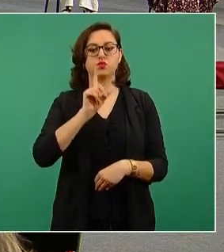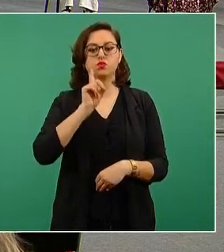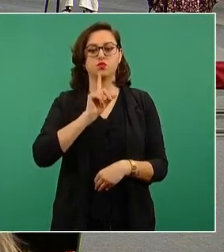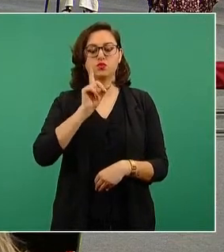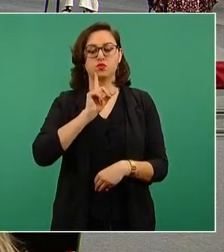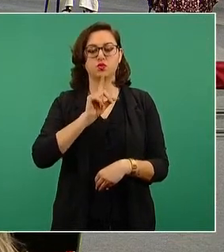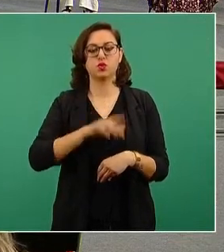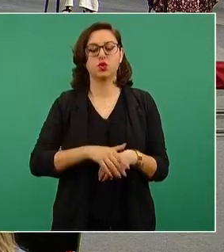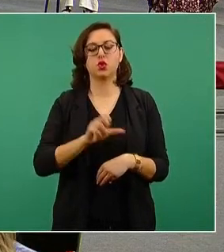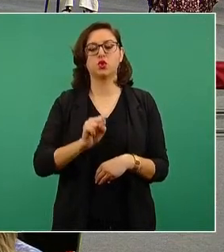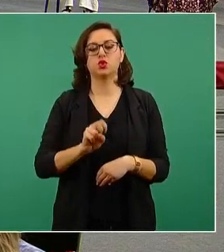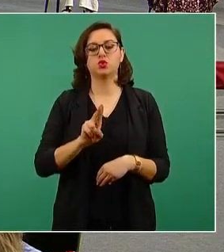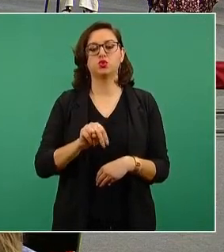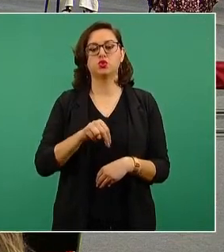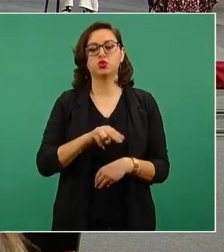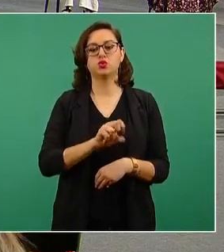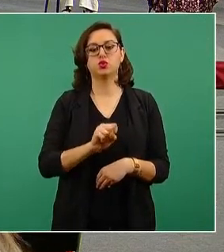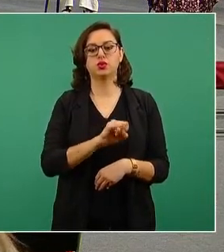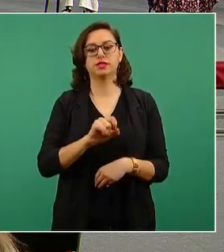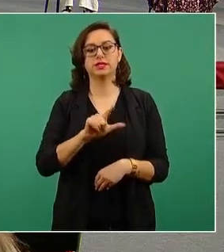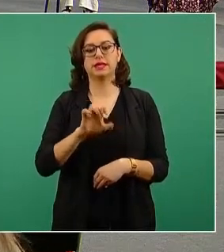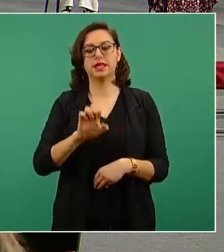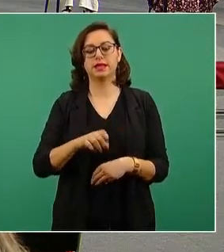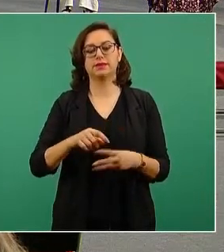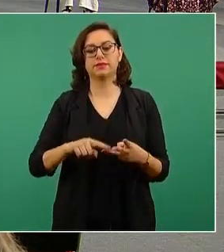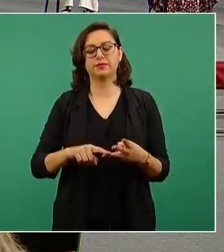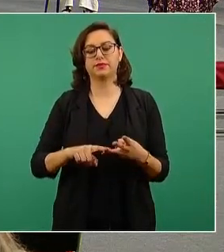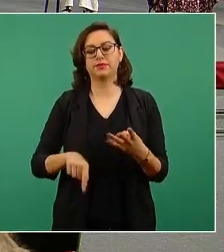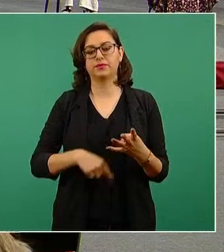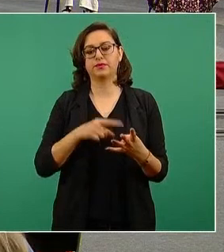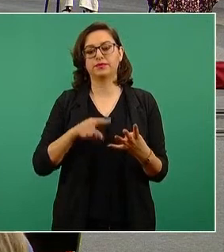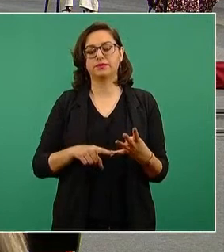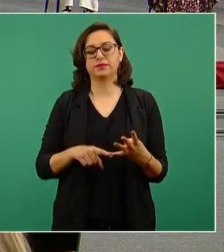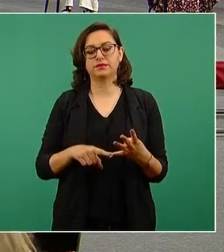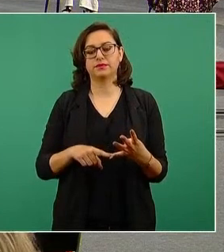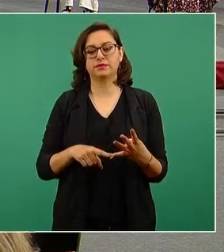Sun Sile Mambo Nunca.